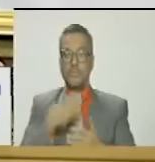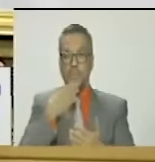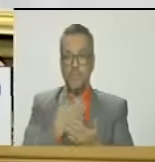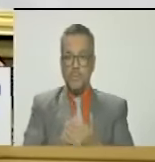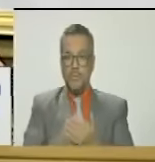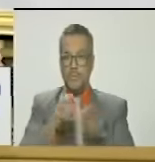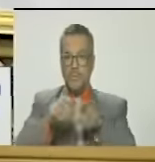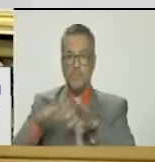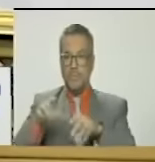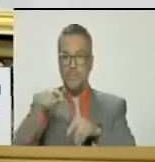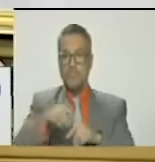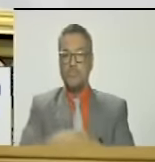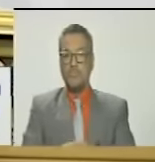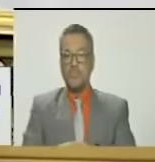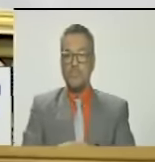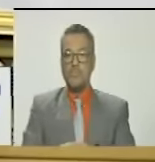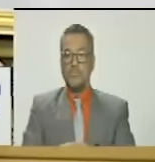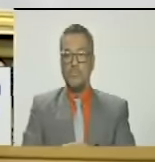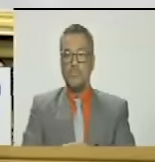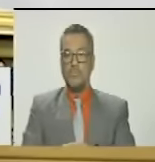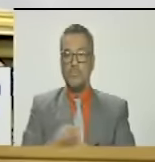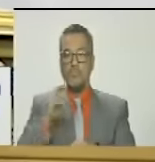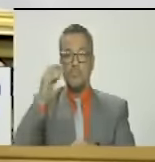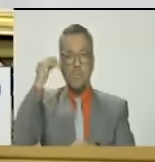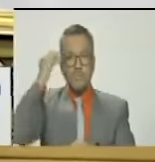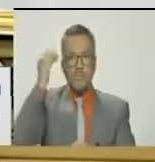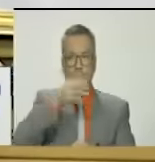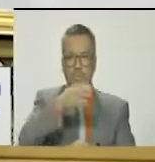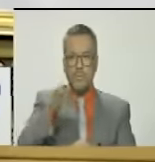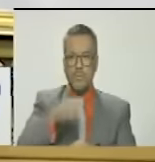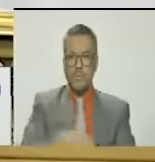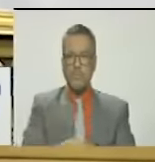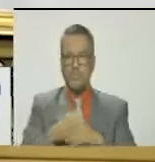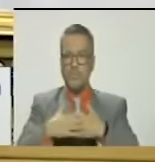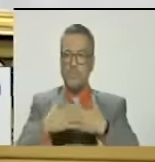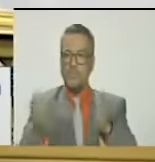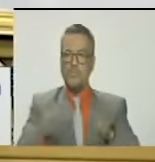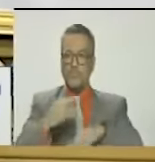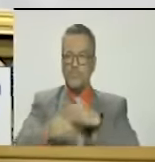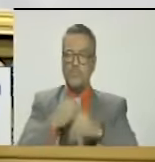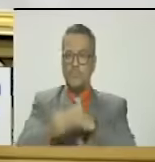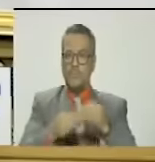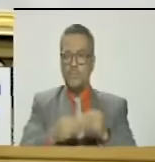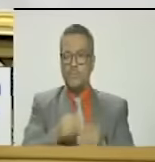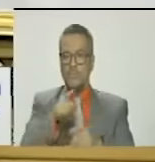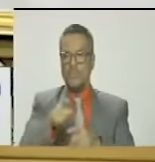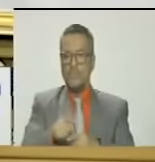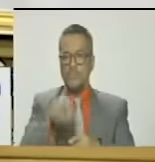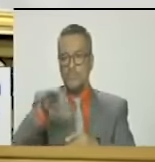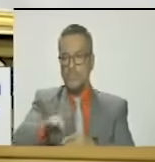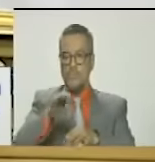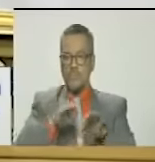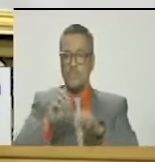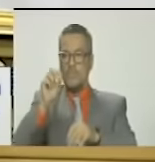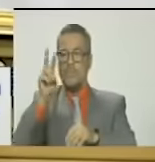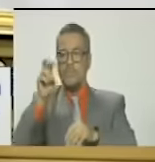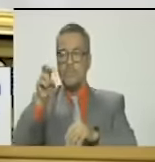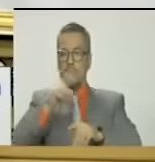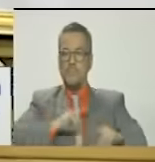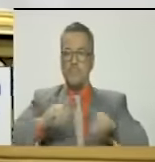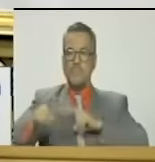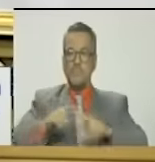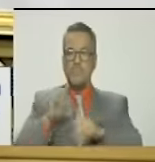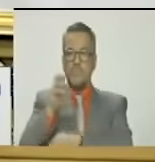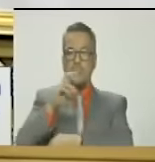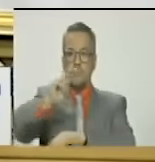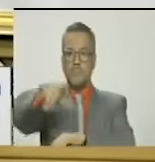Gracias, secretario accidental. Bien, en consideración, se abre el proceso de postulación para la elección de la nueva Junta Directiva de